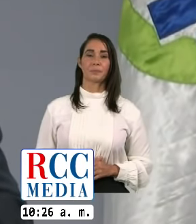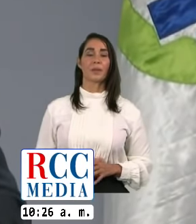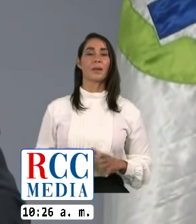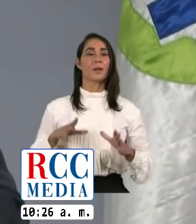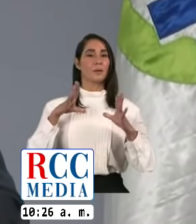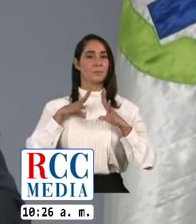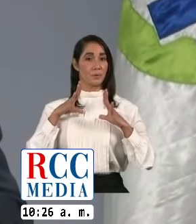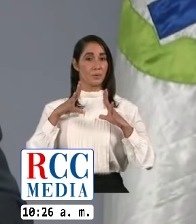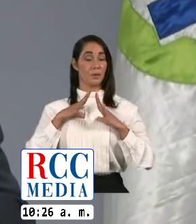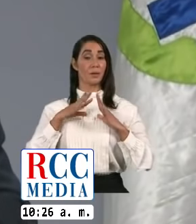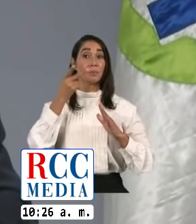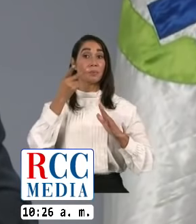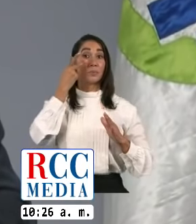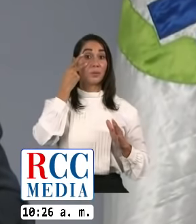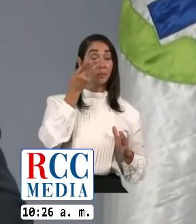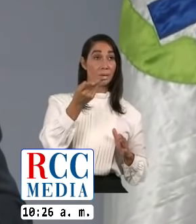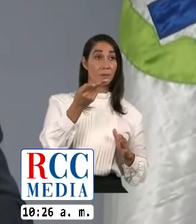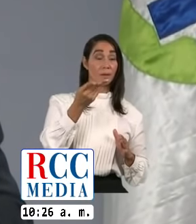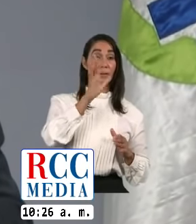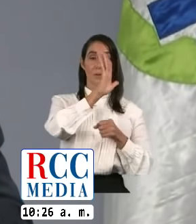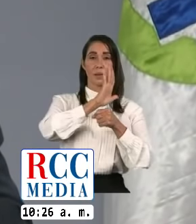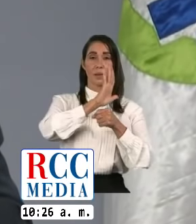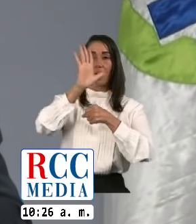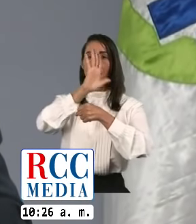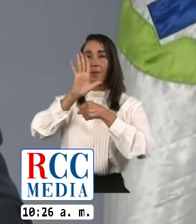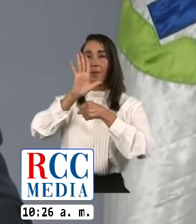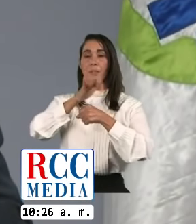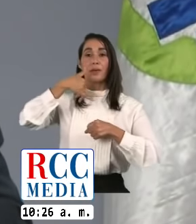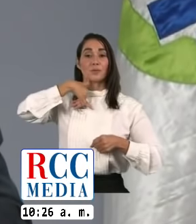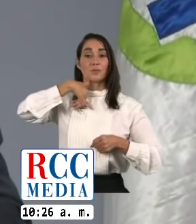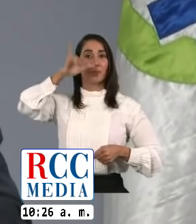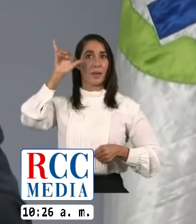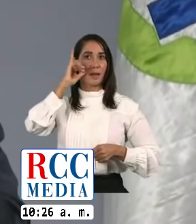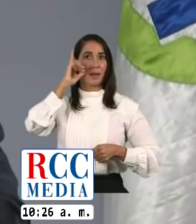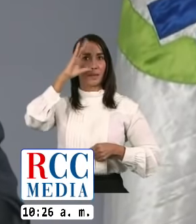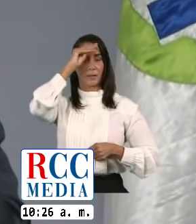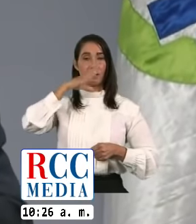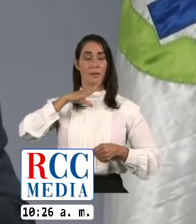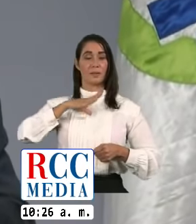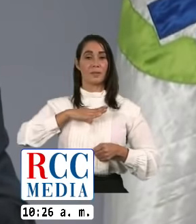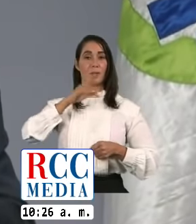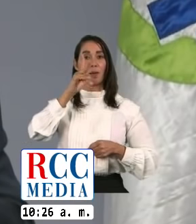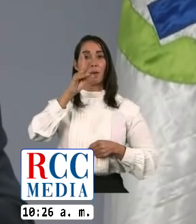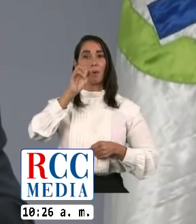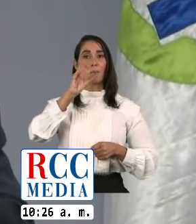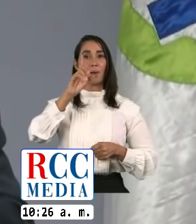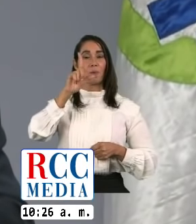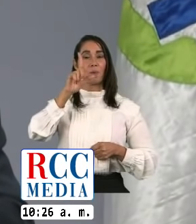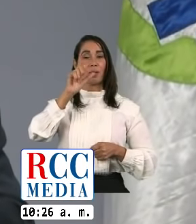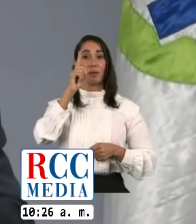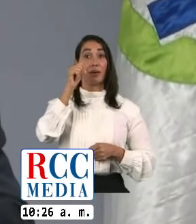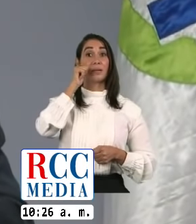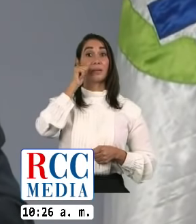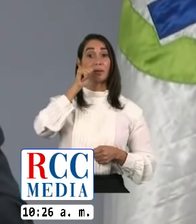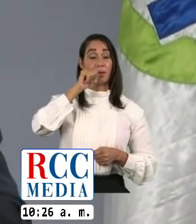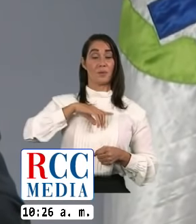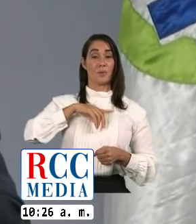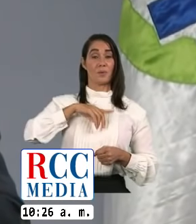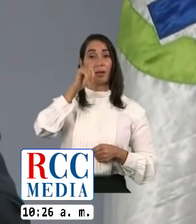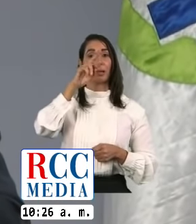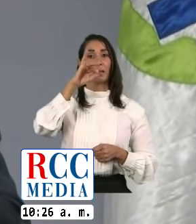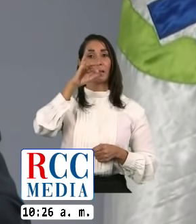Bien, como ustedes pudieron ver, la salida en el día de ayer del señor Pasqualini y de la señora Elena Trinidad